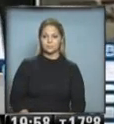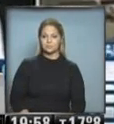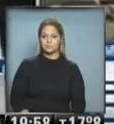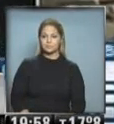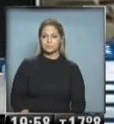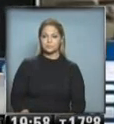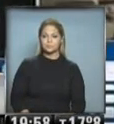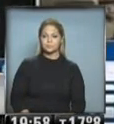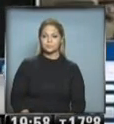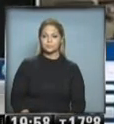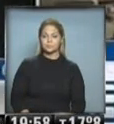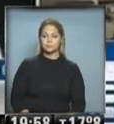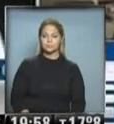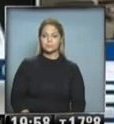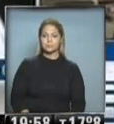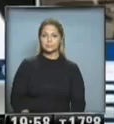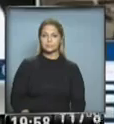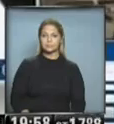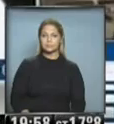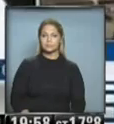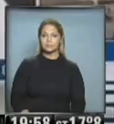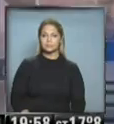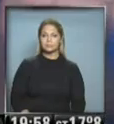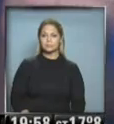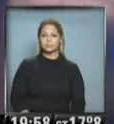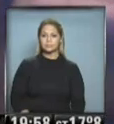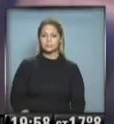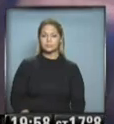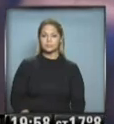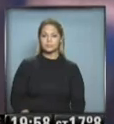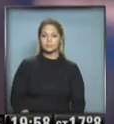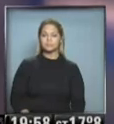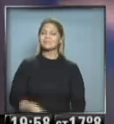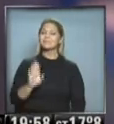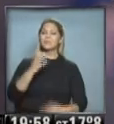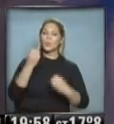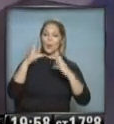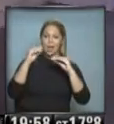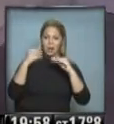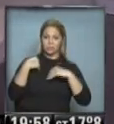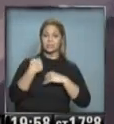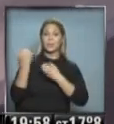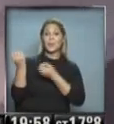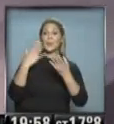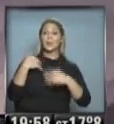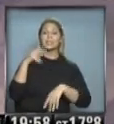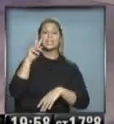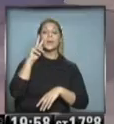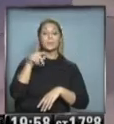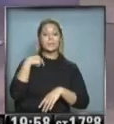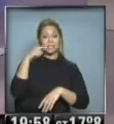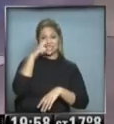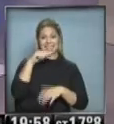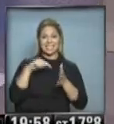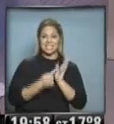compañeras y compañeros. La semana pasada hemos escuchado... Muy buenas noches, ¿cómo les va? Bienvenidos, esta es la edición central